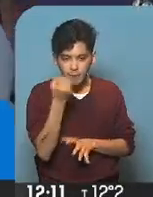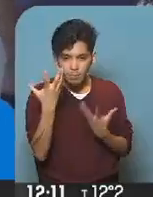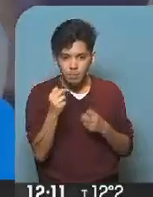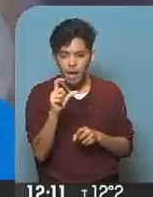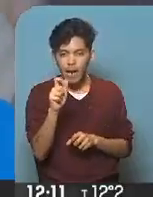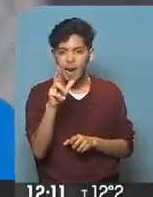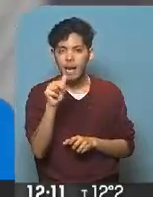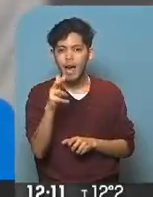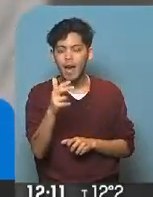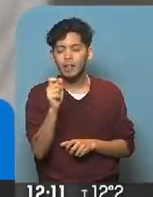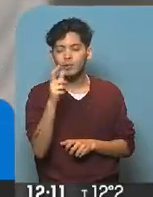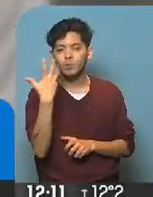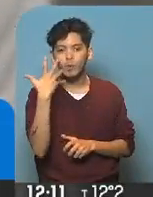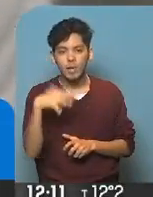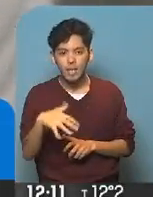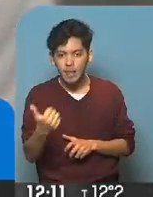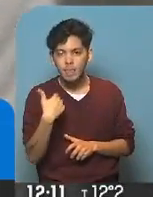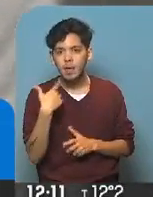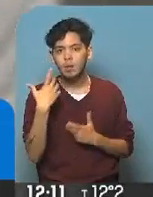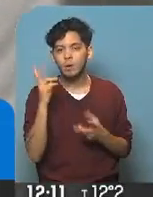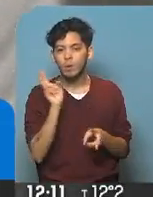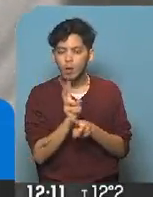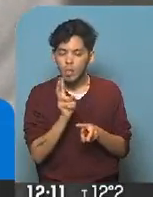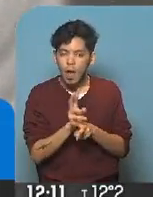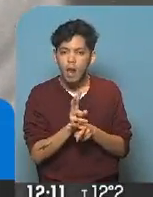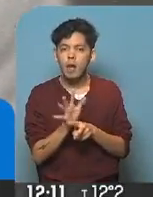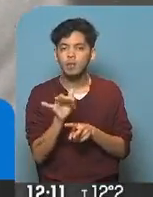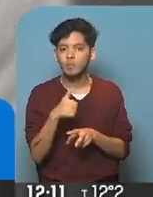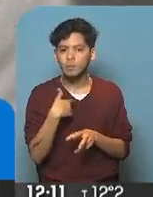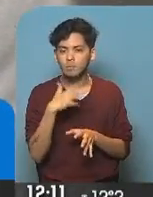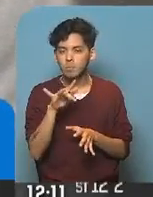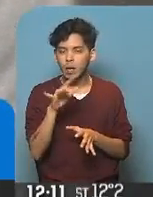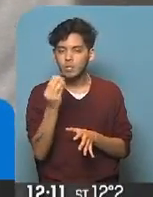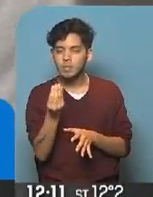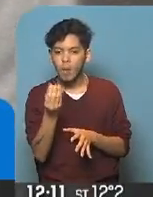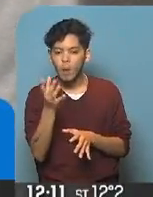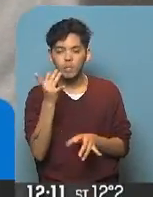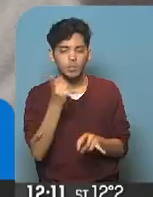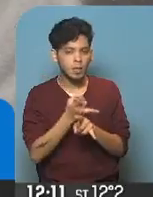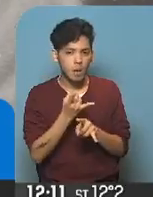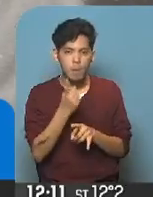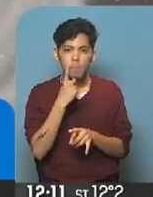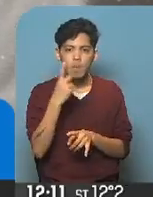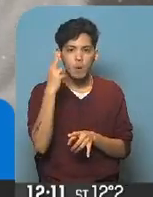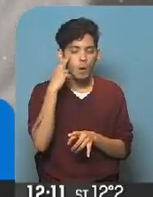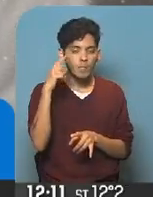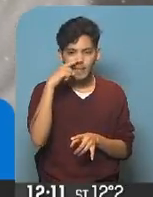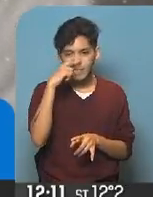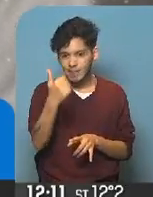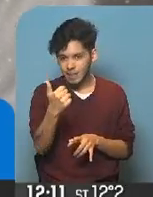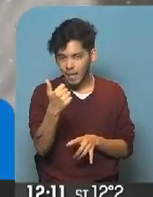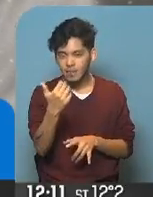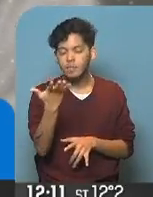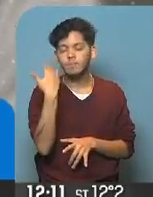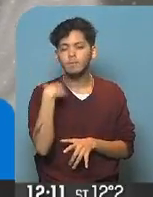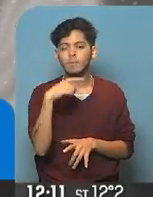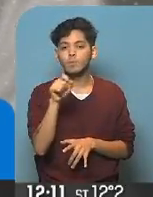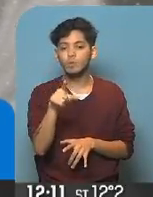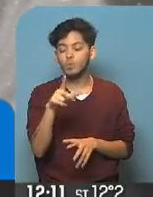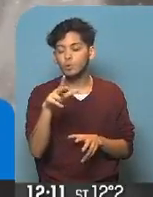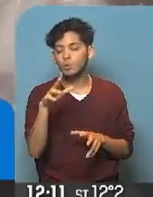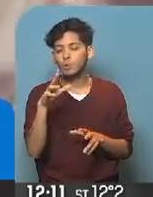nieta, y poder cuidarla y mimarla como lo hacía cada miércoles y sábado de 1976, cuando su nuera se